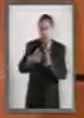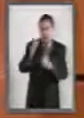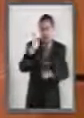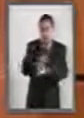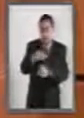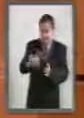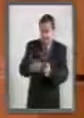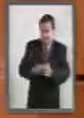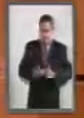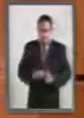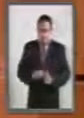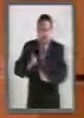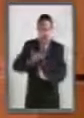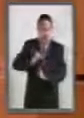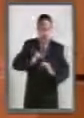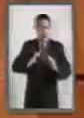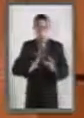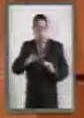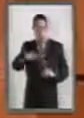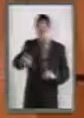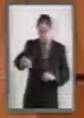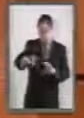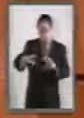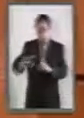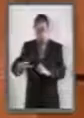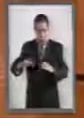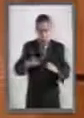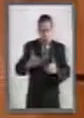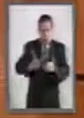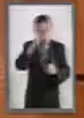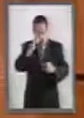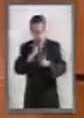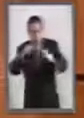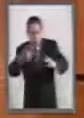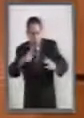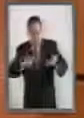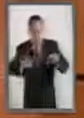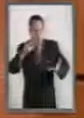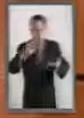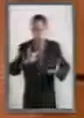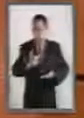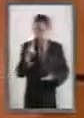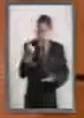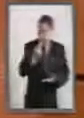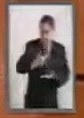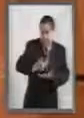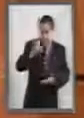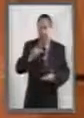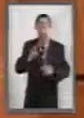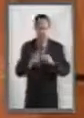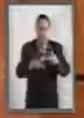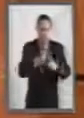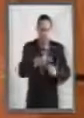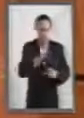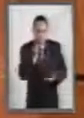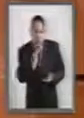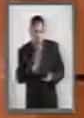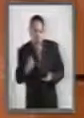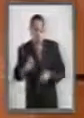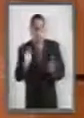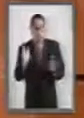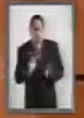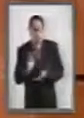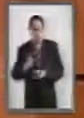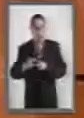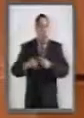Fuerzas Armadas deben participar en la medida de su misión, en la medida de la necesidad, en la proporción del riesgo